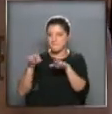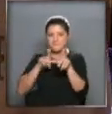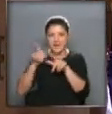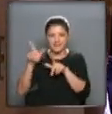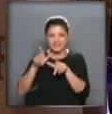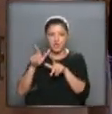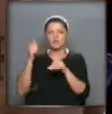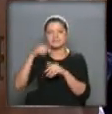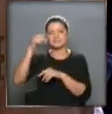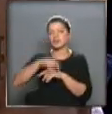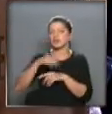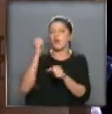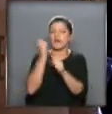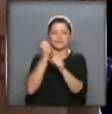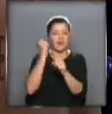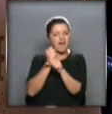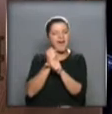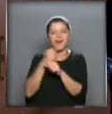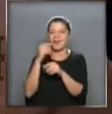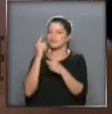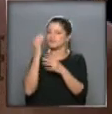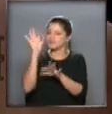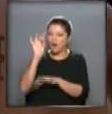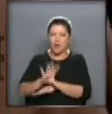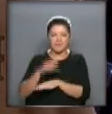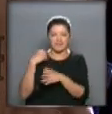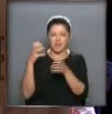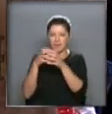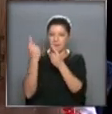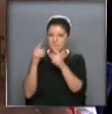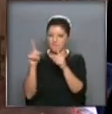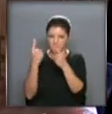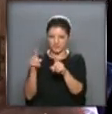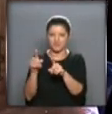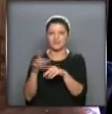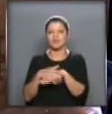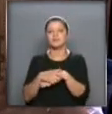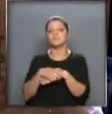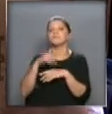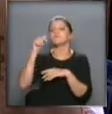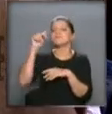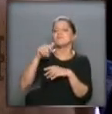vive de la música y le encanta lo que hace, obviamente, y es fantástico, un fantástico, Jorge, profesional en eso. ¿El repertorio qué es?